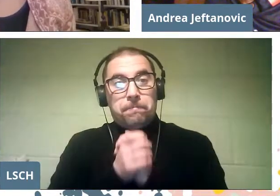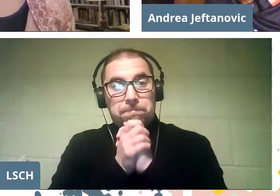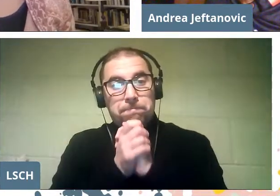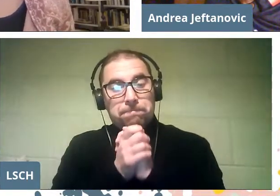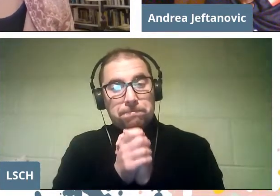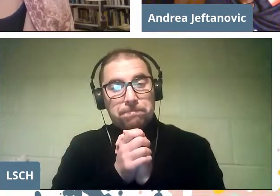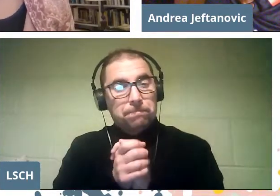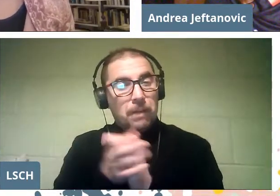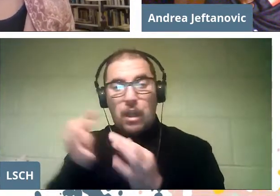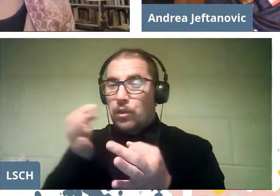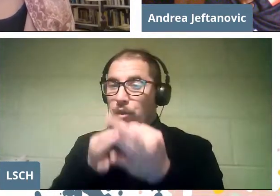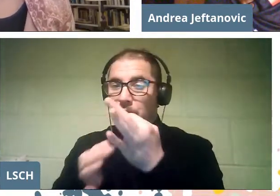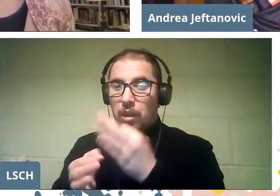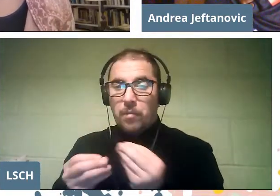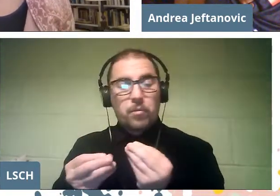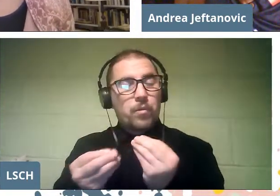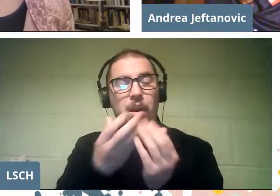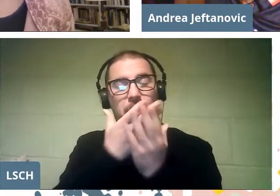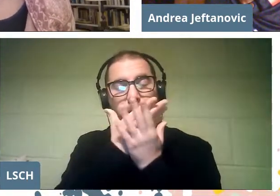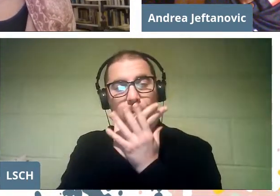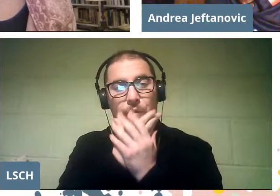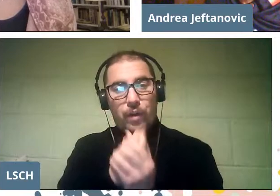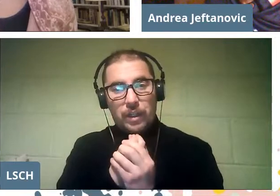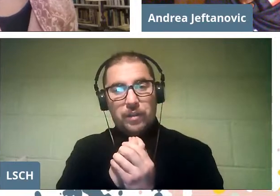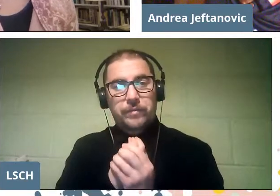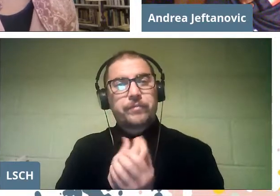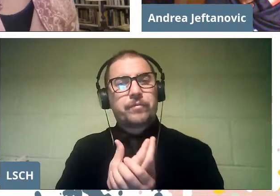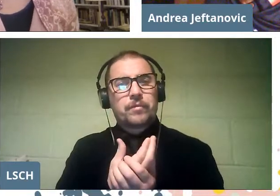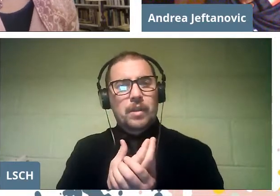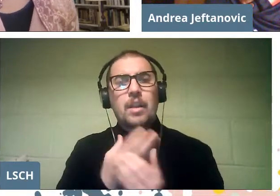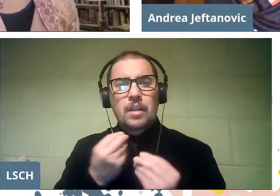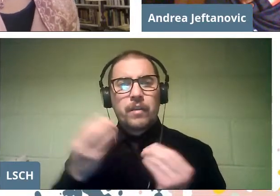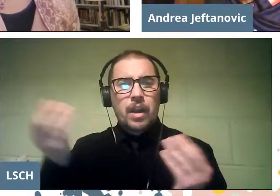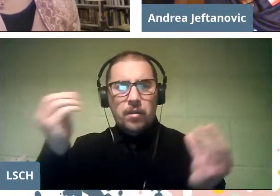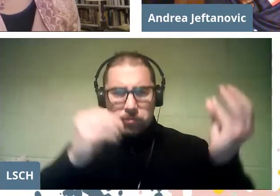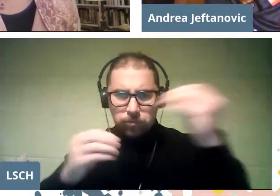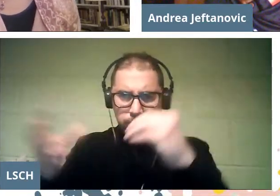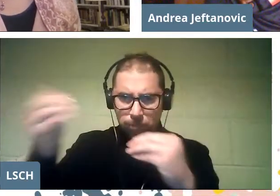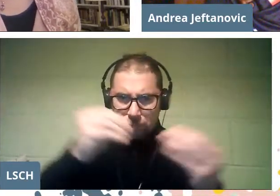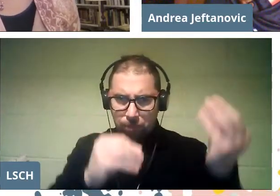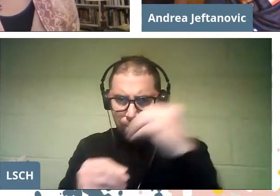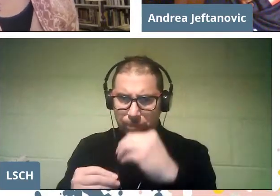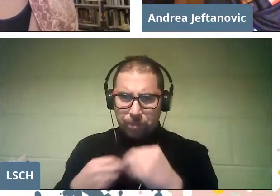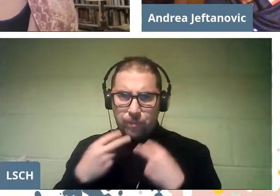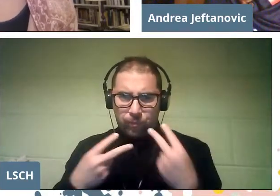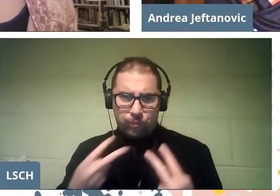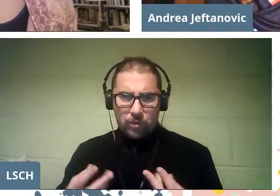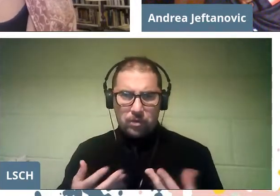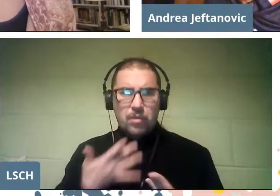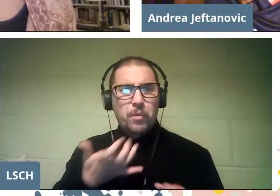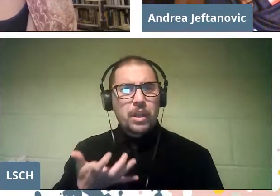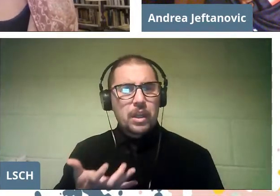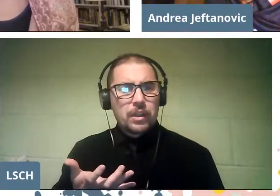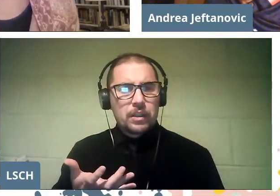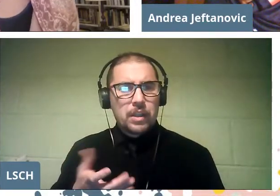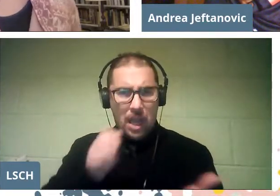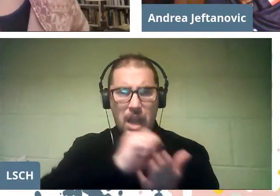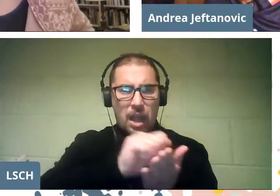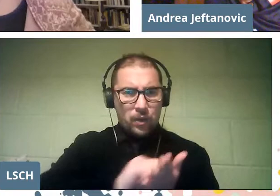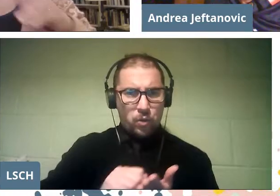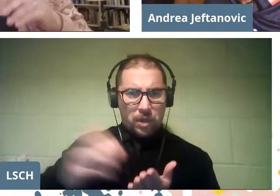Todo lo que has dicho es muy bello y es polifónico, porque la verdad es que eso es la